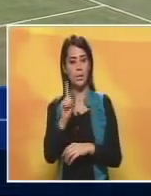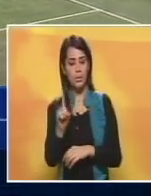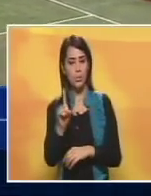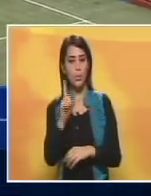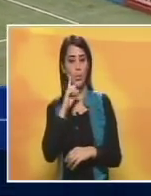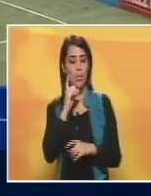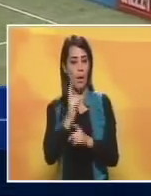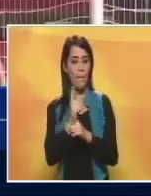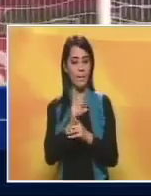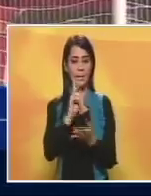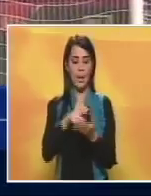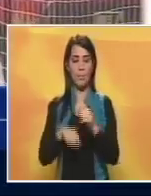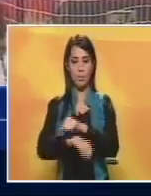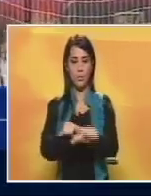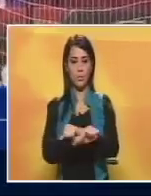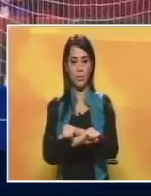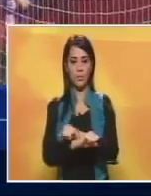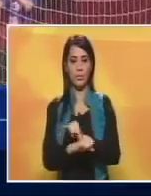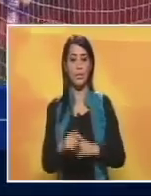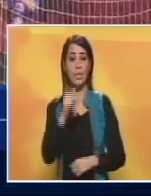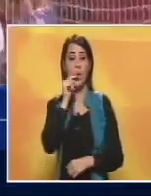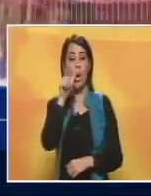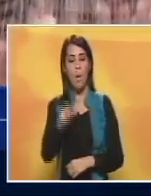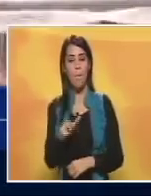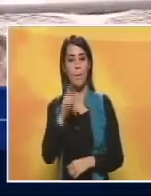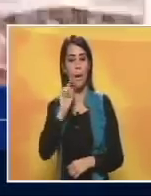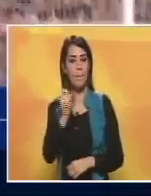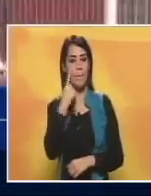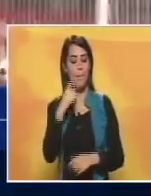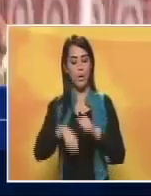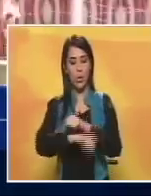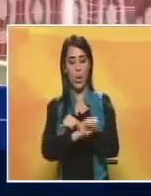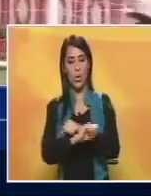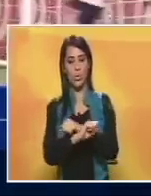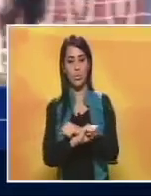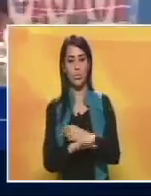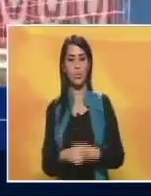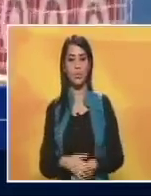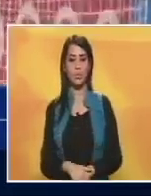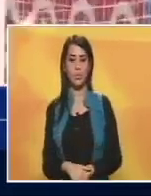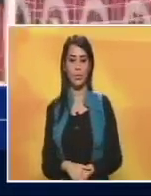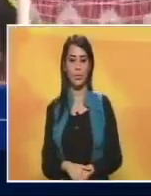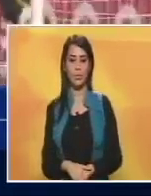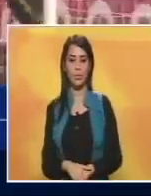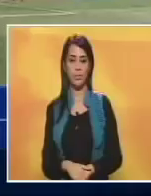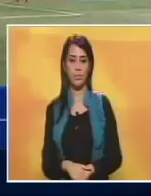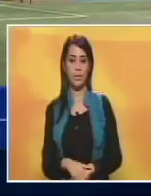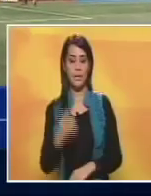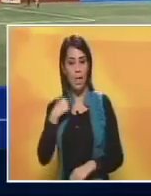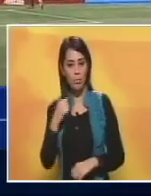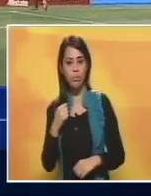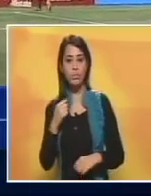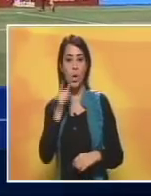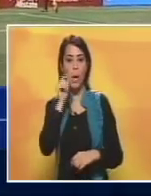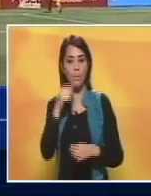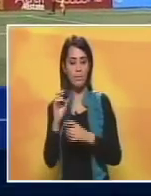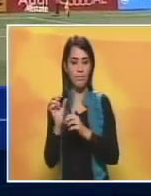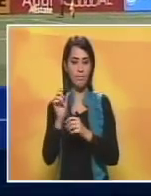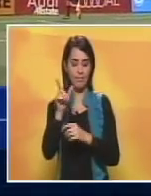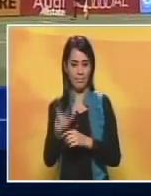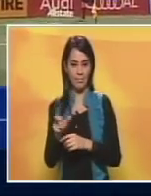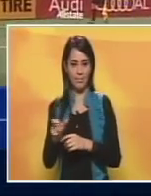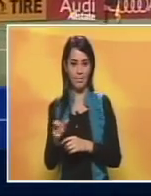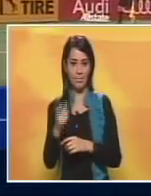del encuentro. Andrea Favilli fue el autor del primer tanto al elevarse dentro del área y de un cabezazo colocar el balón a